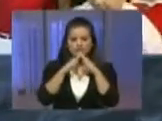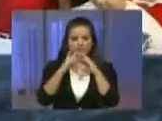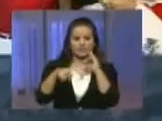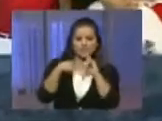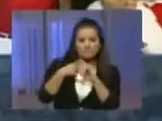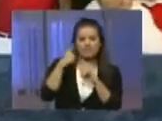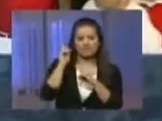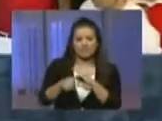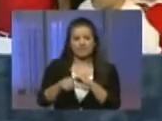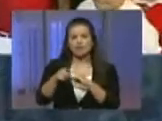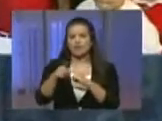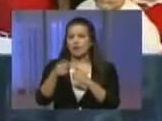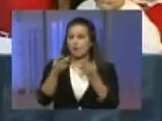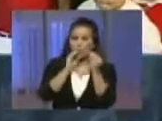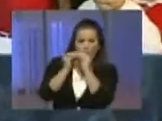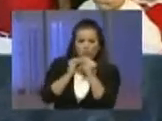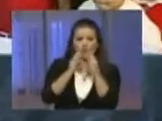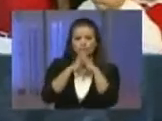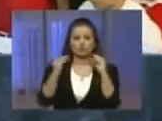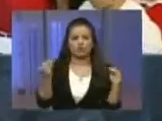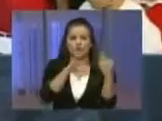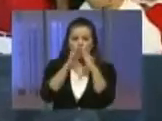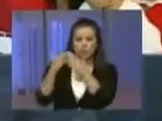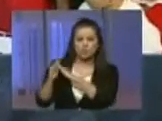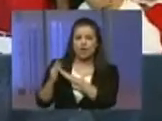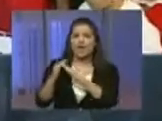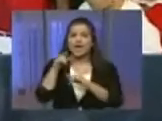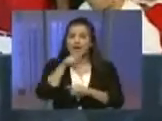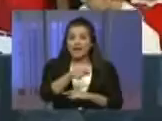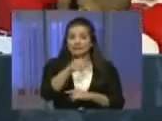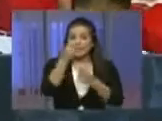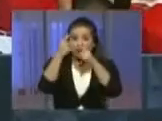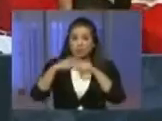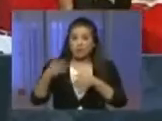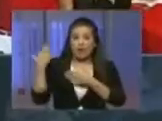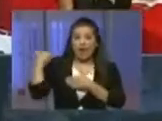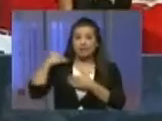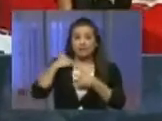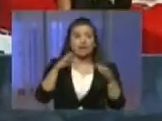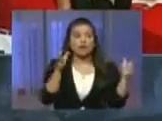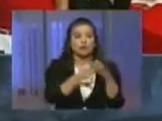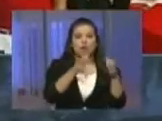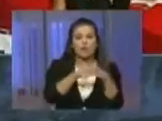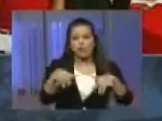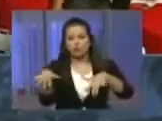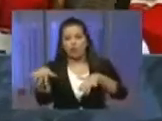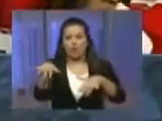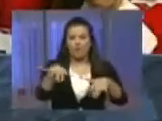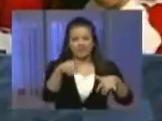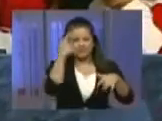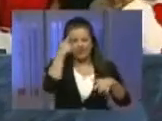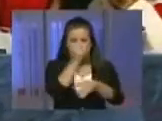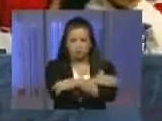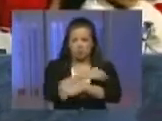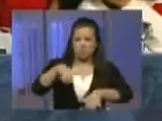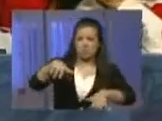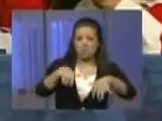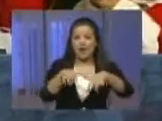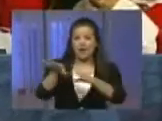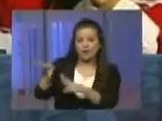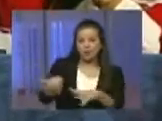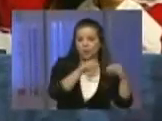que reparamos integralmente una comunidad esos recursos se los llevaba a la banda de los zombies antes para sus cuentas